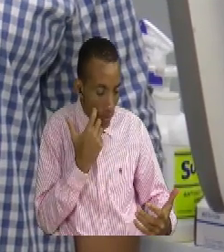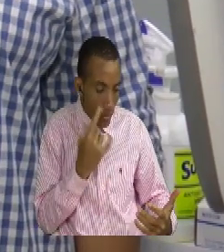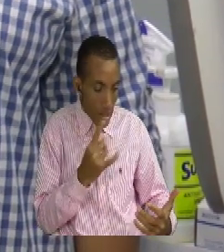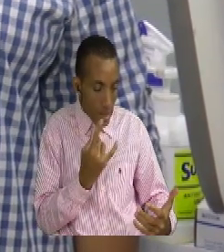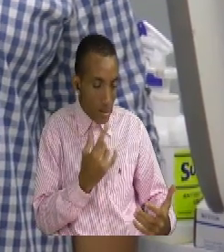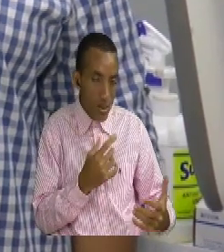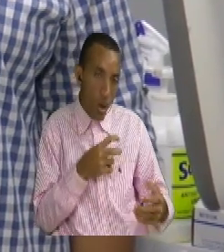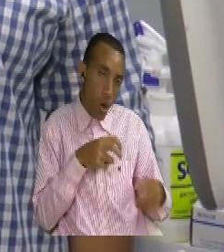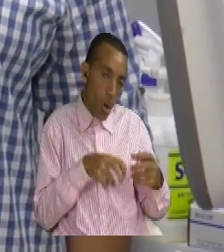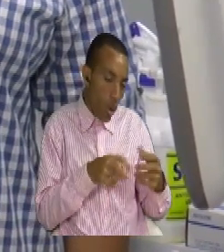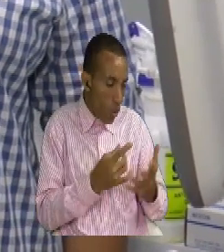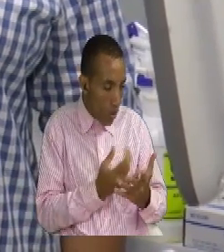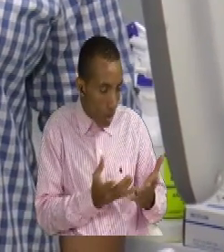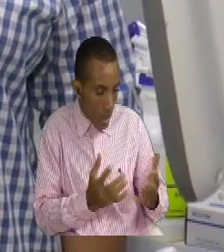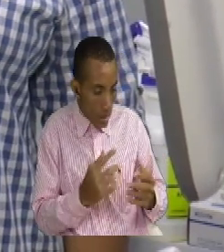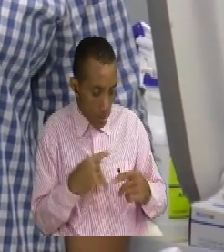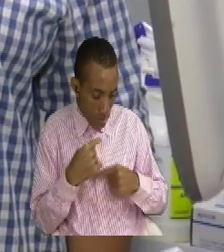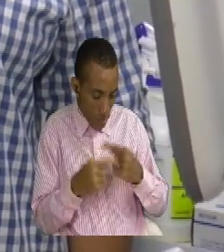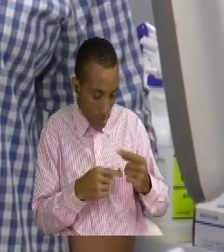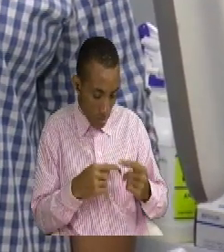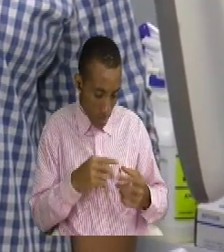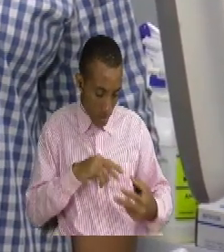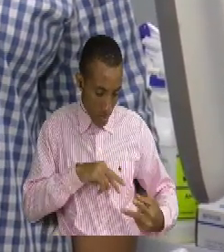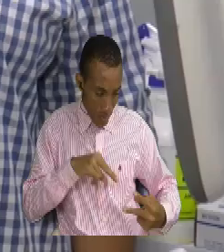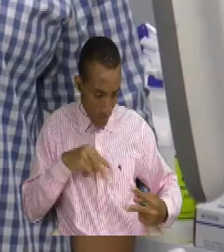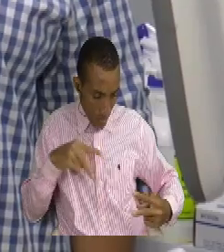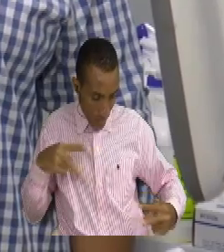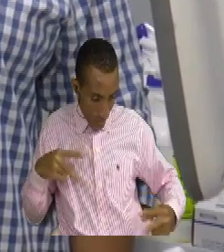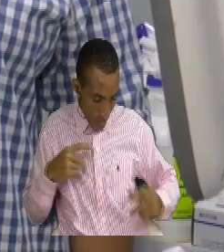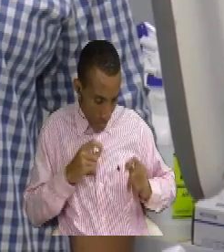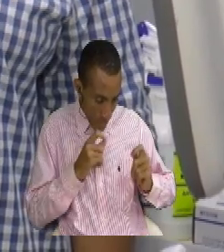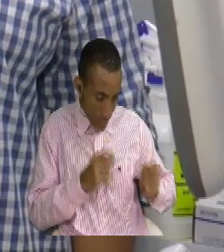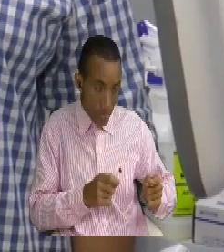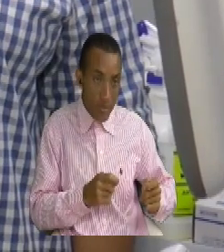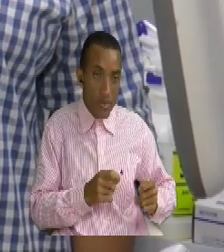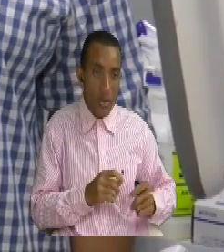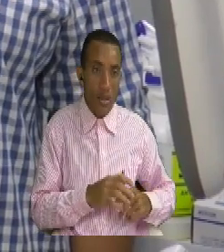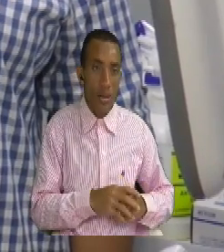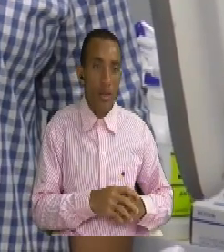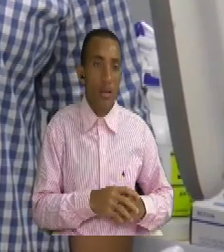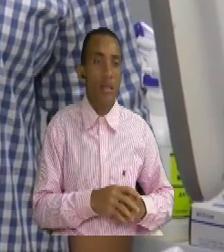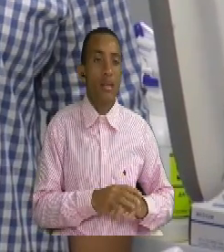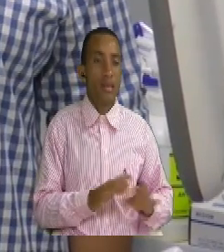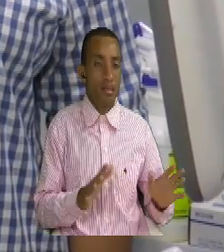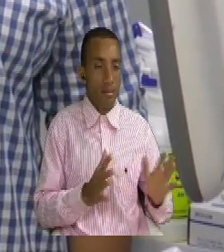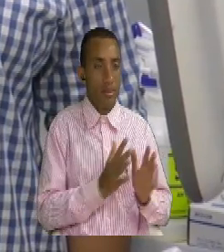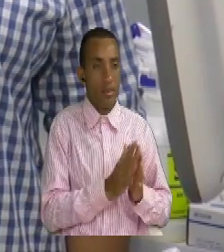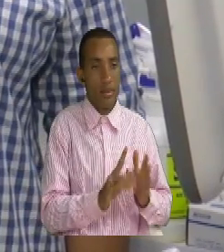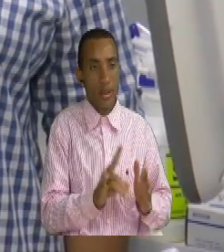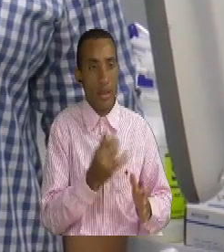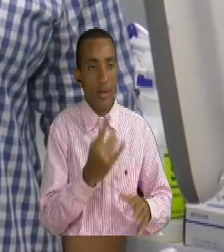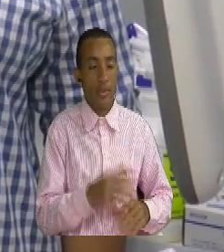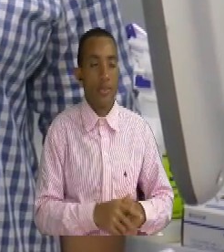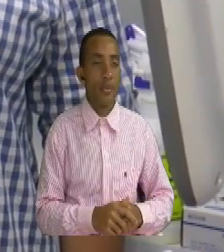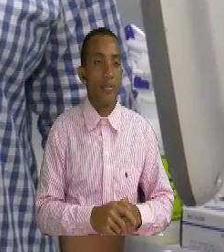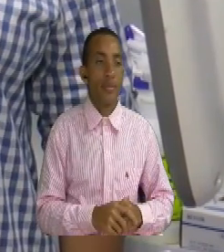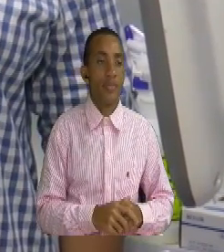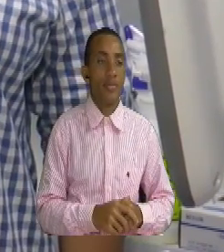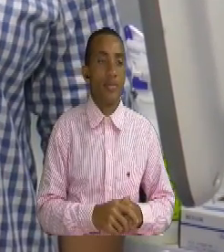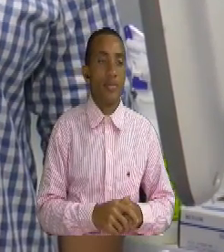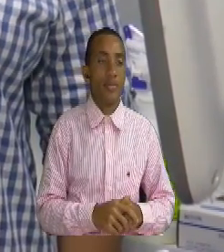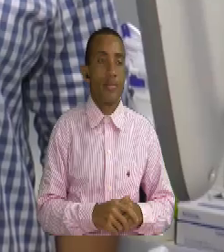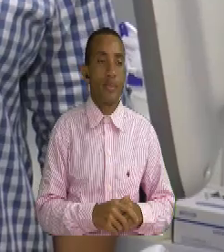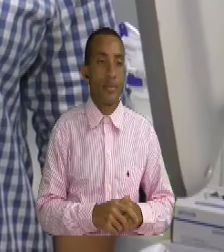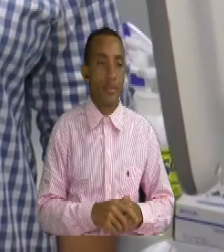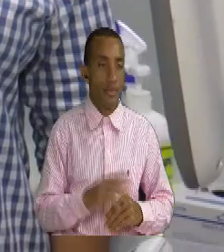anatómico, posiblemente congénito, que pudiera llegar a marcar la pauta de la viabilidad de ese embarazo y el pronóstico diagnóstico de la vitalidad de ese bebé en la vida extrauterina.